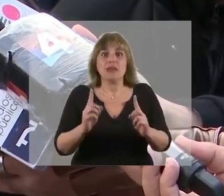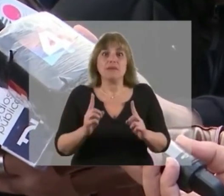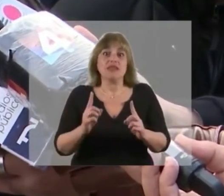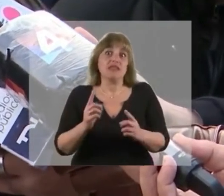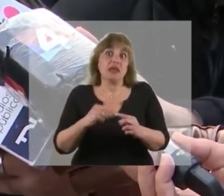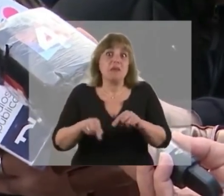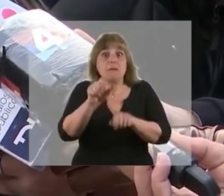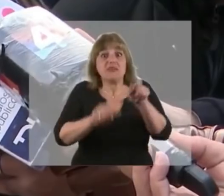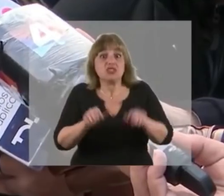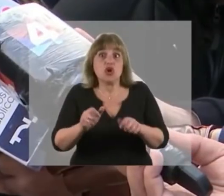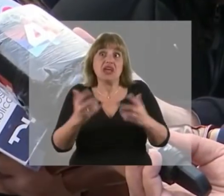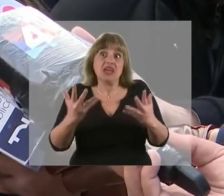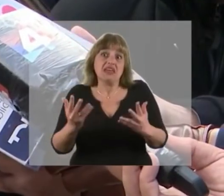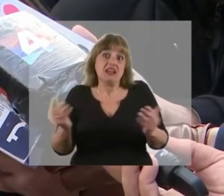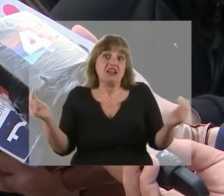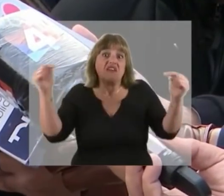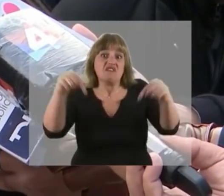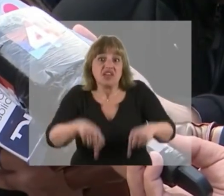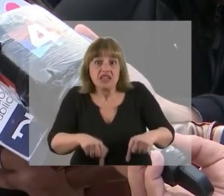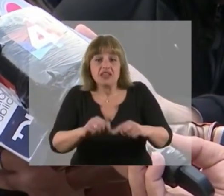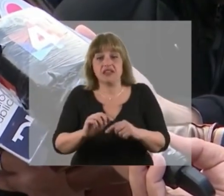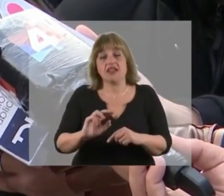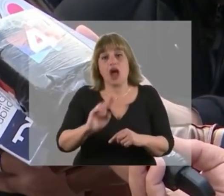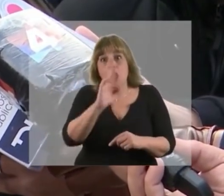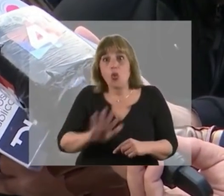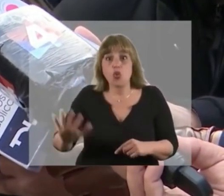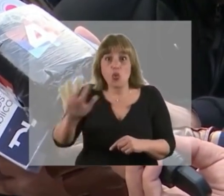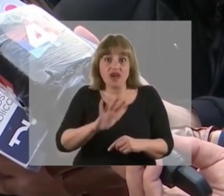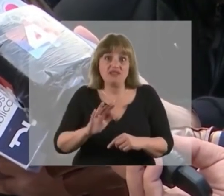Agregado a eso, también tenemos vocación migratoria.